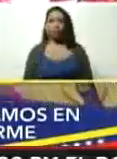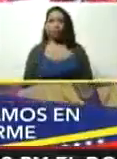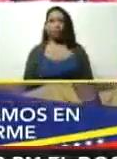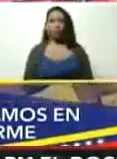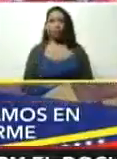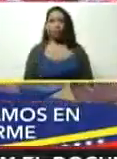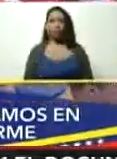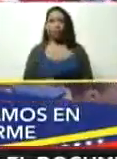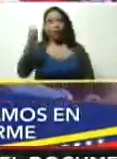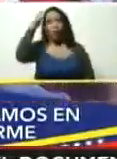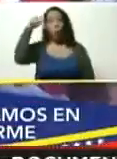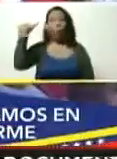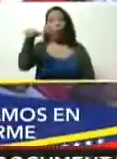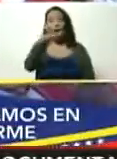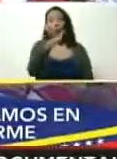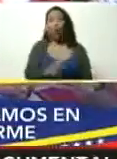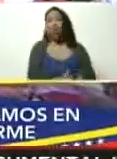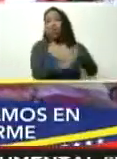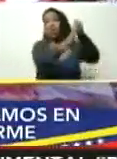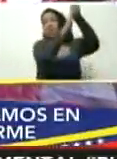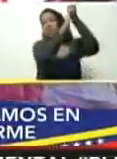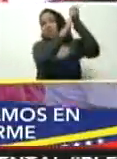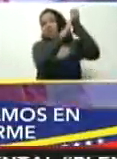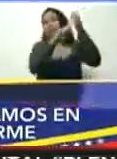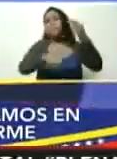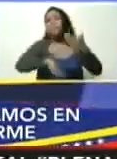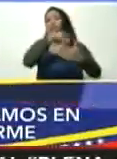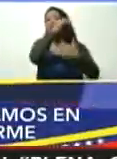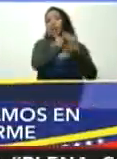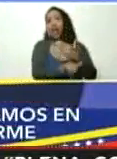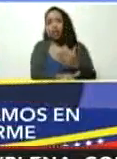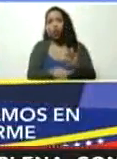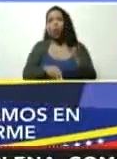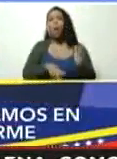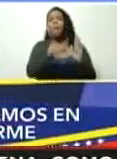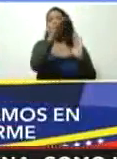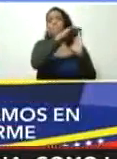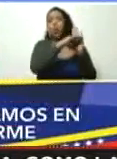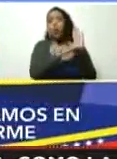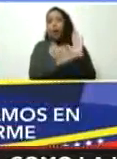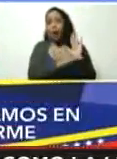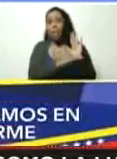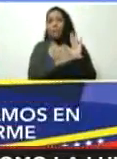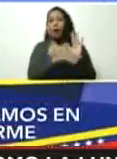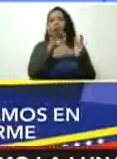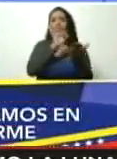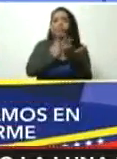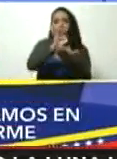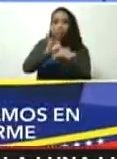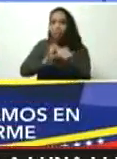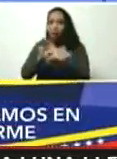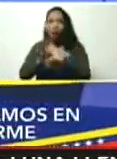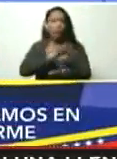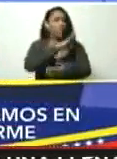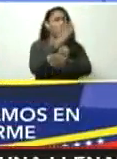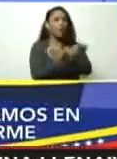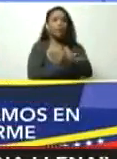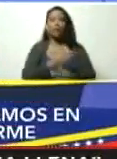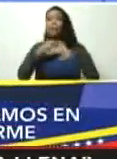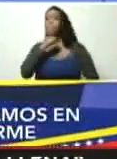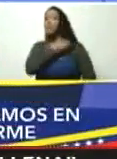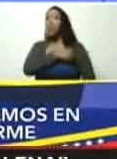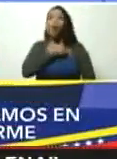Un pueblo con un liderazgo, un proyecto, un programa, una estrategia, una fuerza moral,